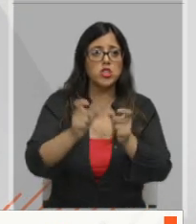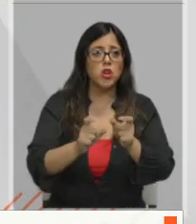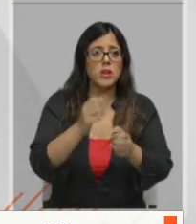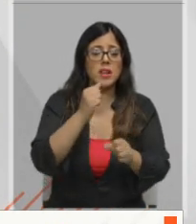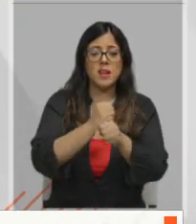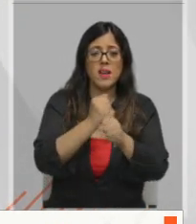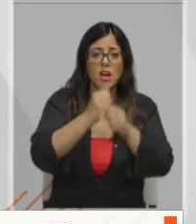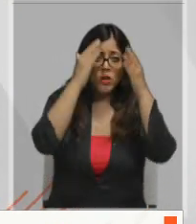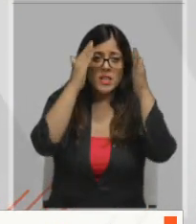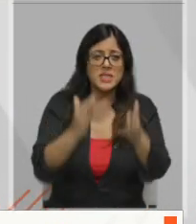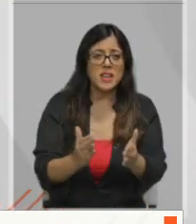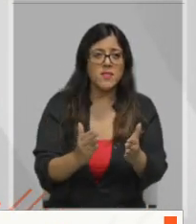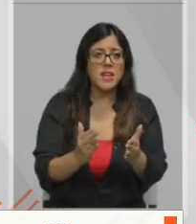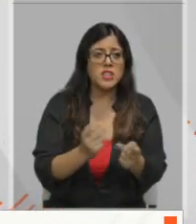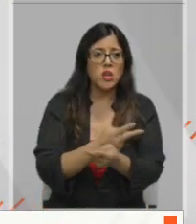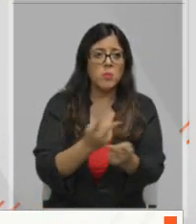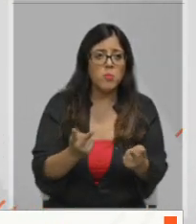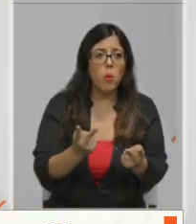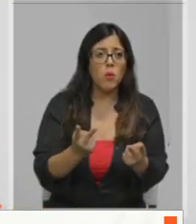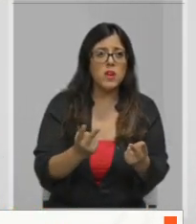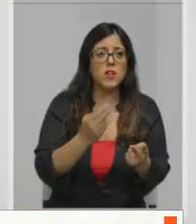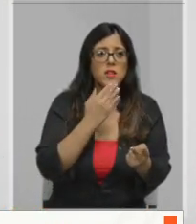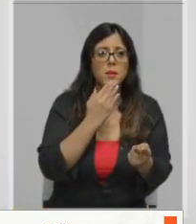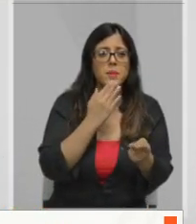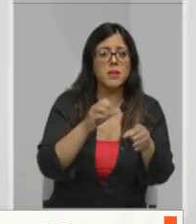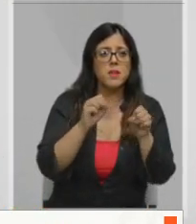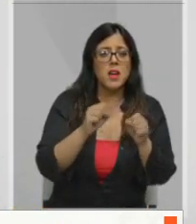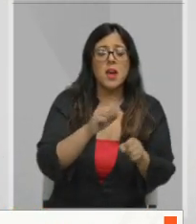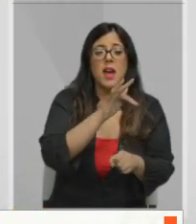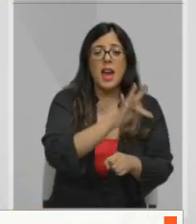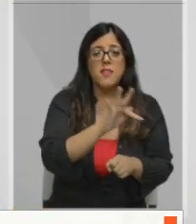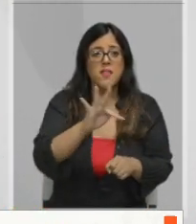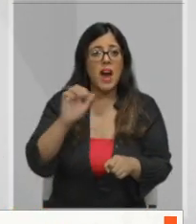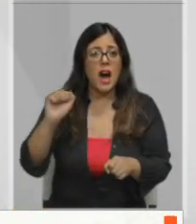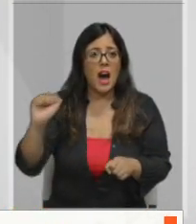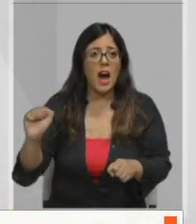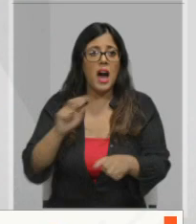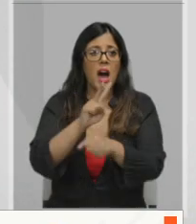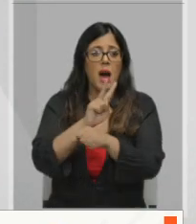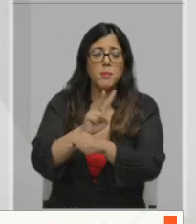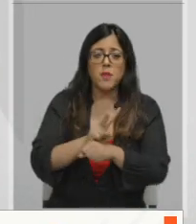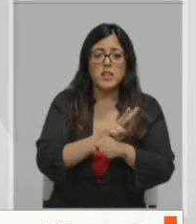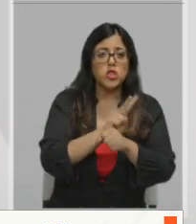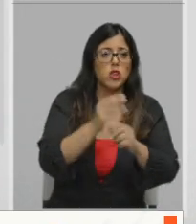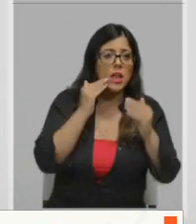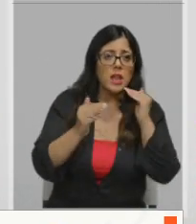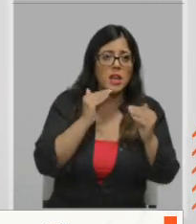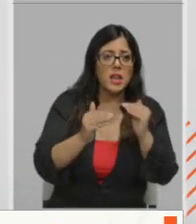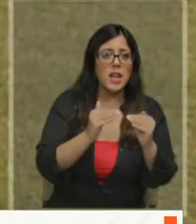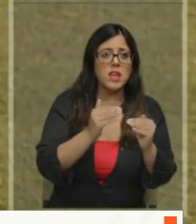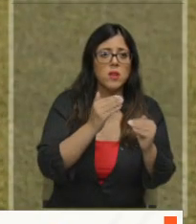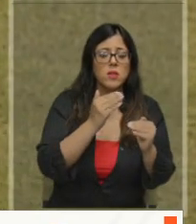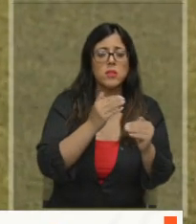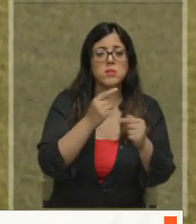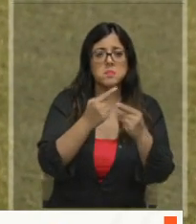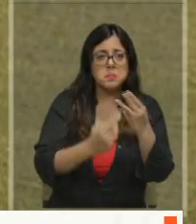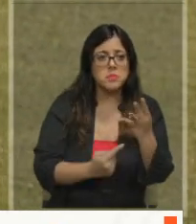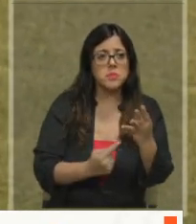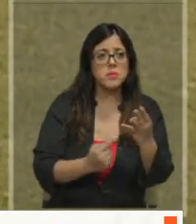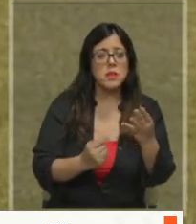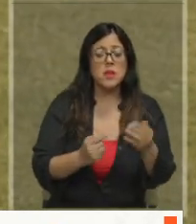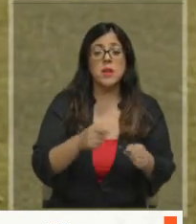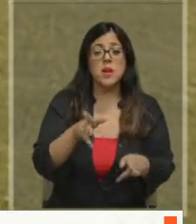o farmacias, Fuerzas Armadas, educadoras de párvulo, profesores, entre otros. Marcia tiene 39 años y fue